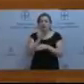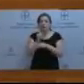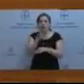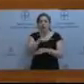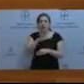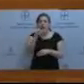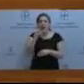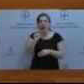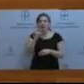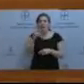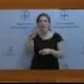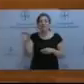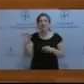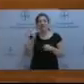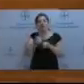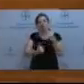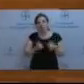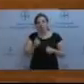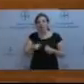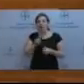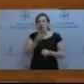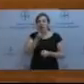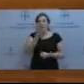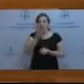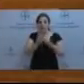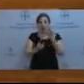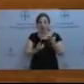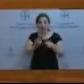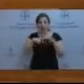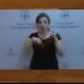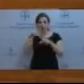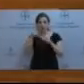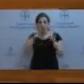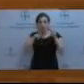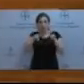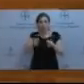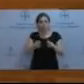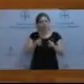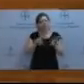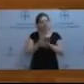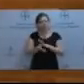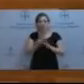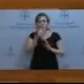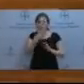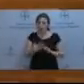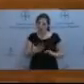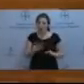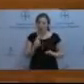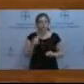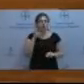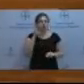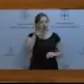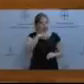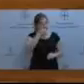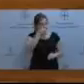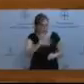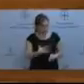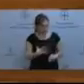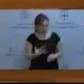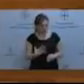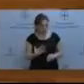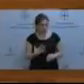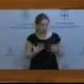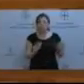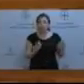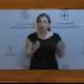Corredoria y en la Florida, y por lo tanto eso es digno de reconocer y no se me caen los anillos por hacerlo, pero sigo insistiendo que